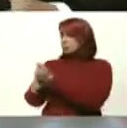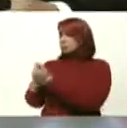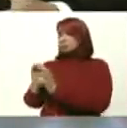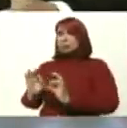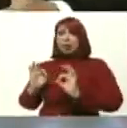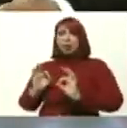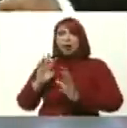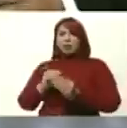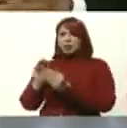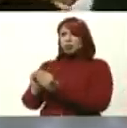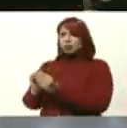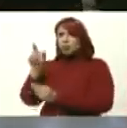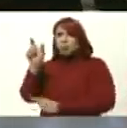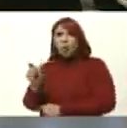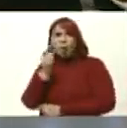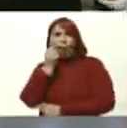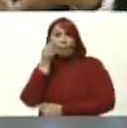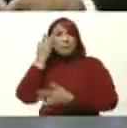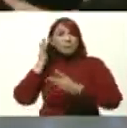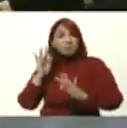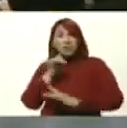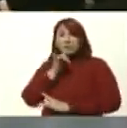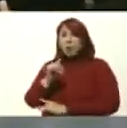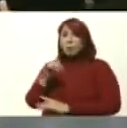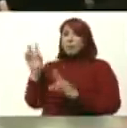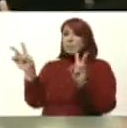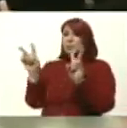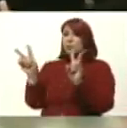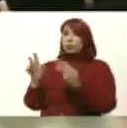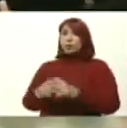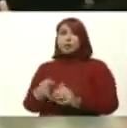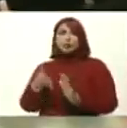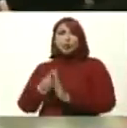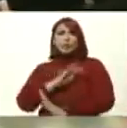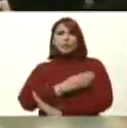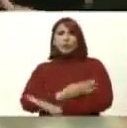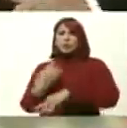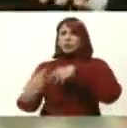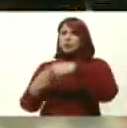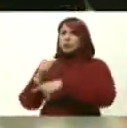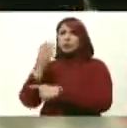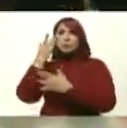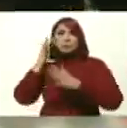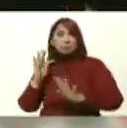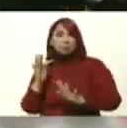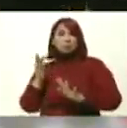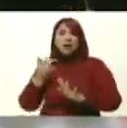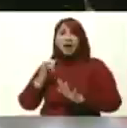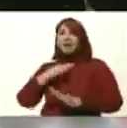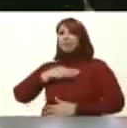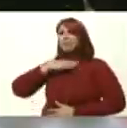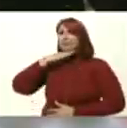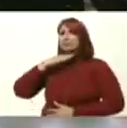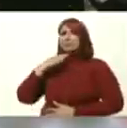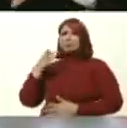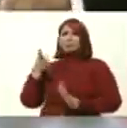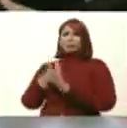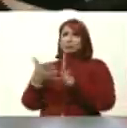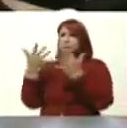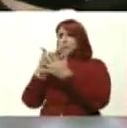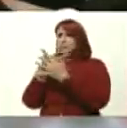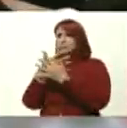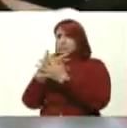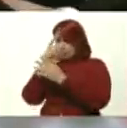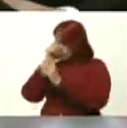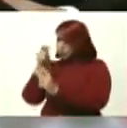bien Schemmel pareciera vislumbrar en su informe una victoria de las fuerzas revolucionarias, pareciera que va a estar lleno de matices. ¿Reconoce